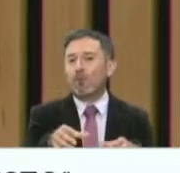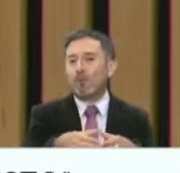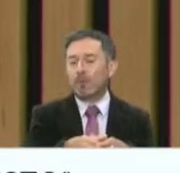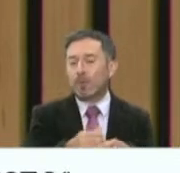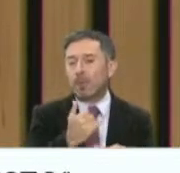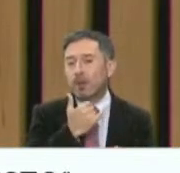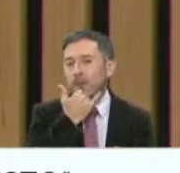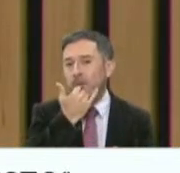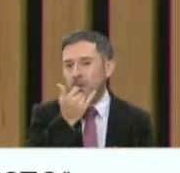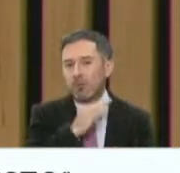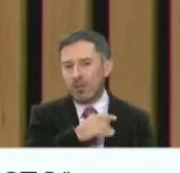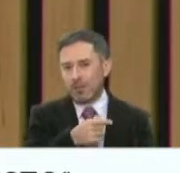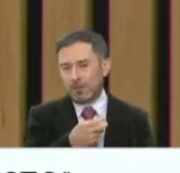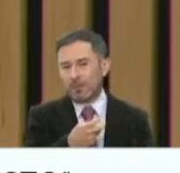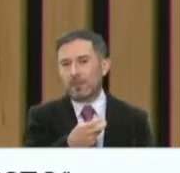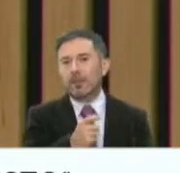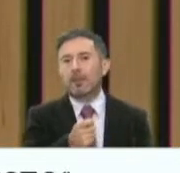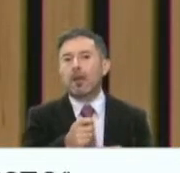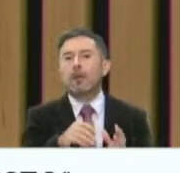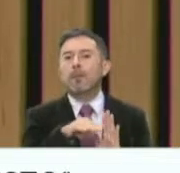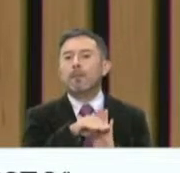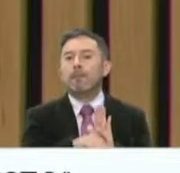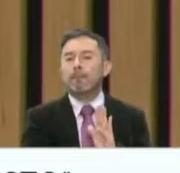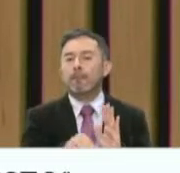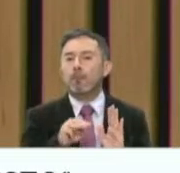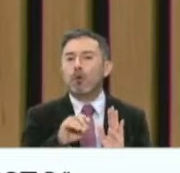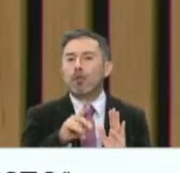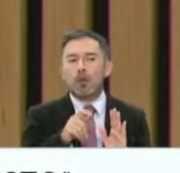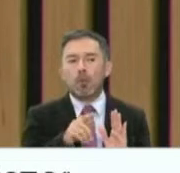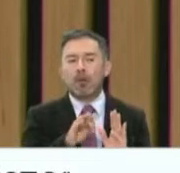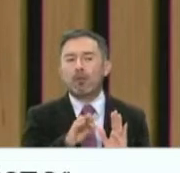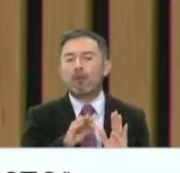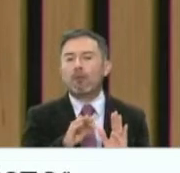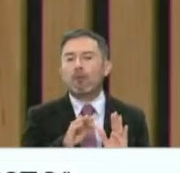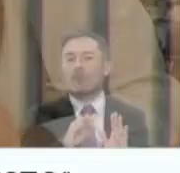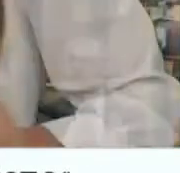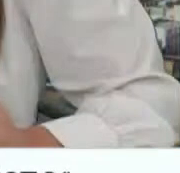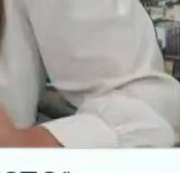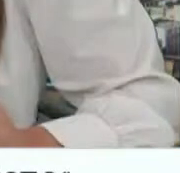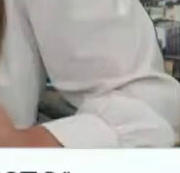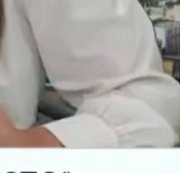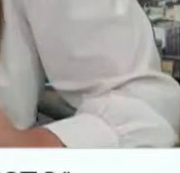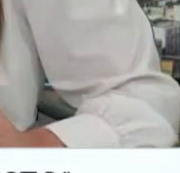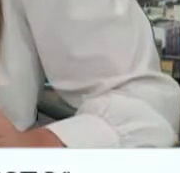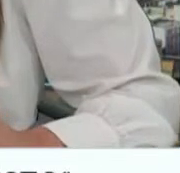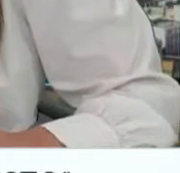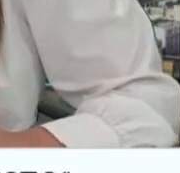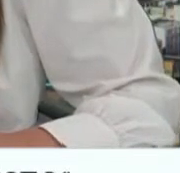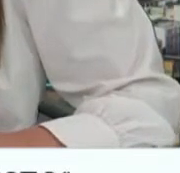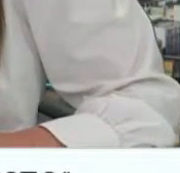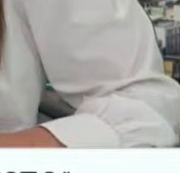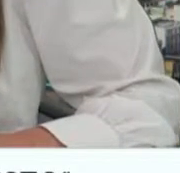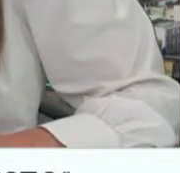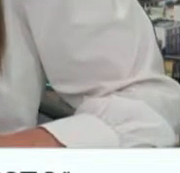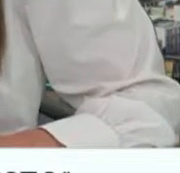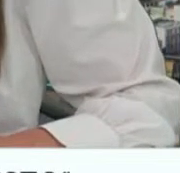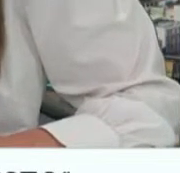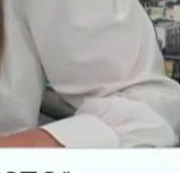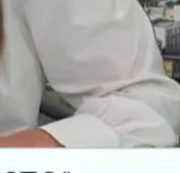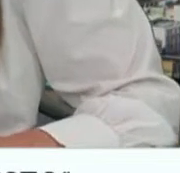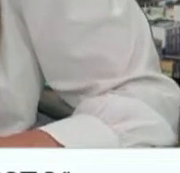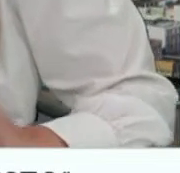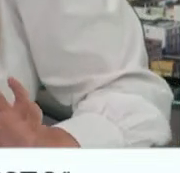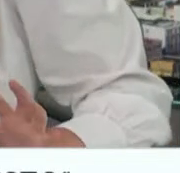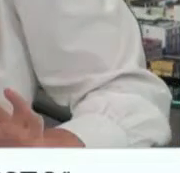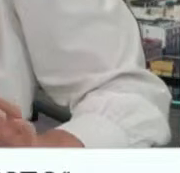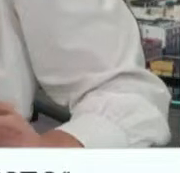muchísimo, creo yo, es un tema muy confuso. Entonces, hay mucha confusión en el debate al respecto. Pues, te agradecemos mucho, Ernesto, tu asesoría, no